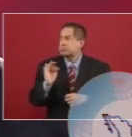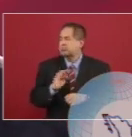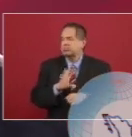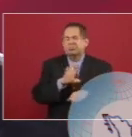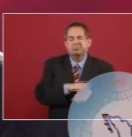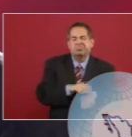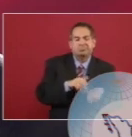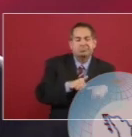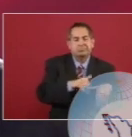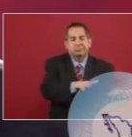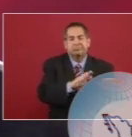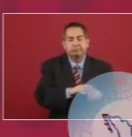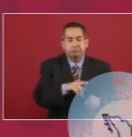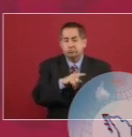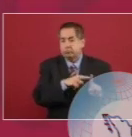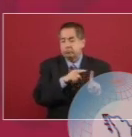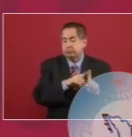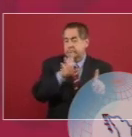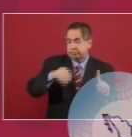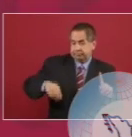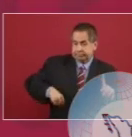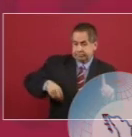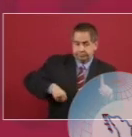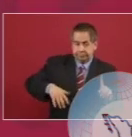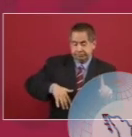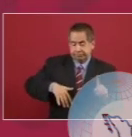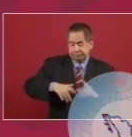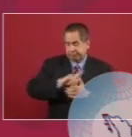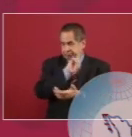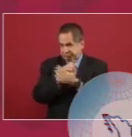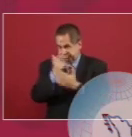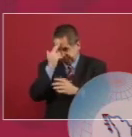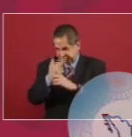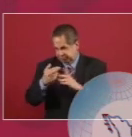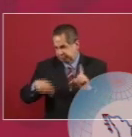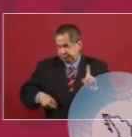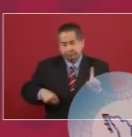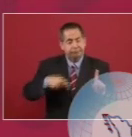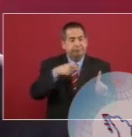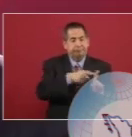libere a un presunto delincuente